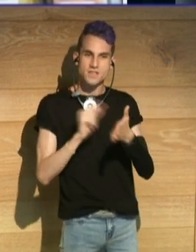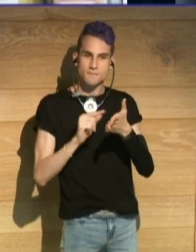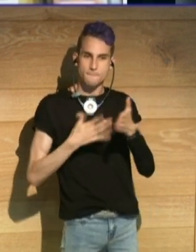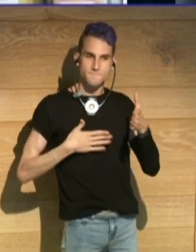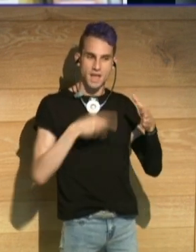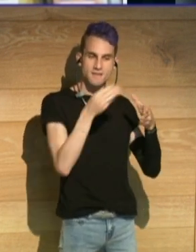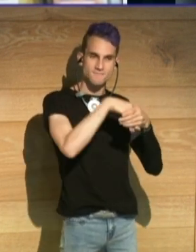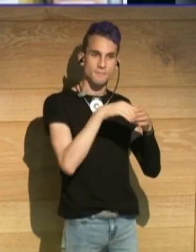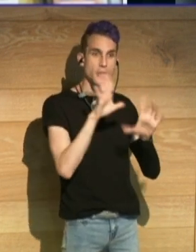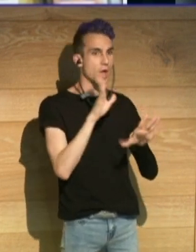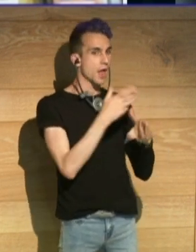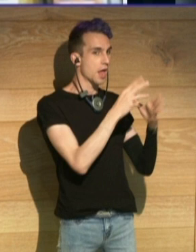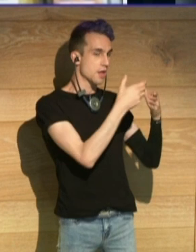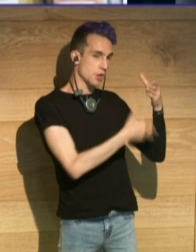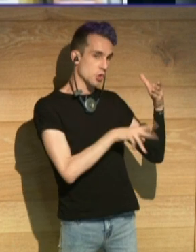Times.